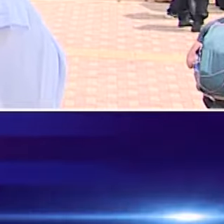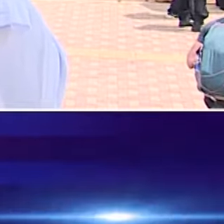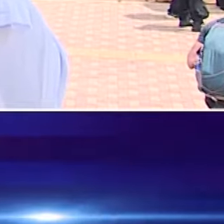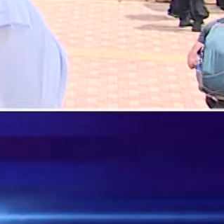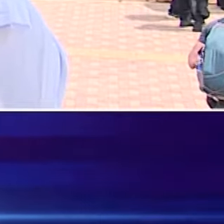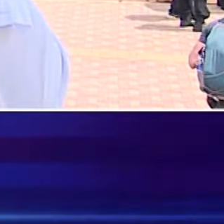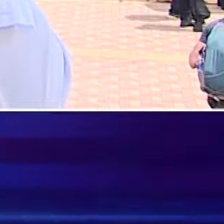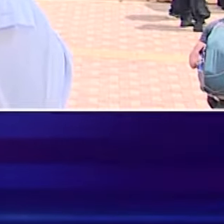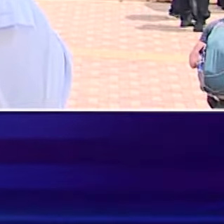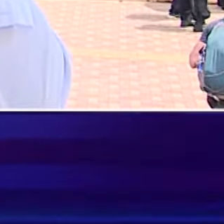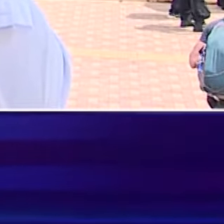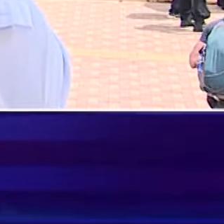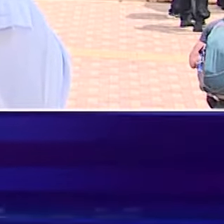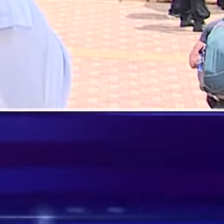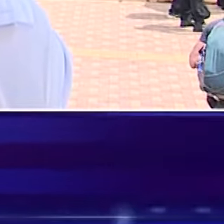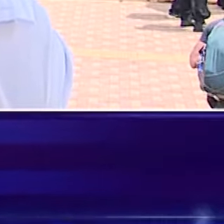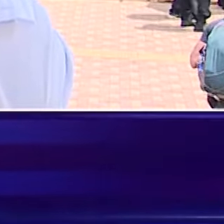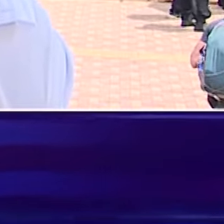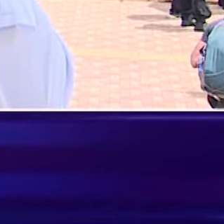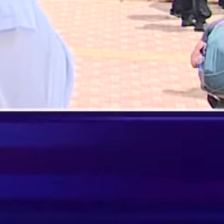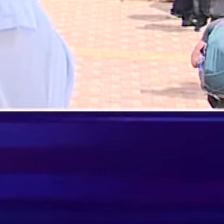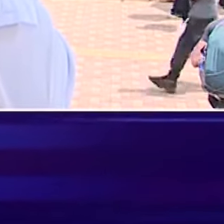conmemoración? Adelante.